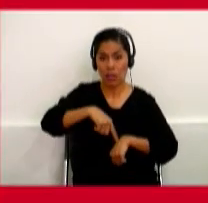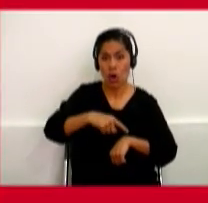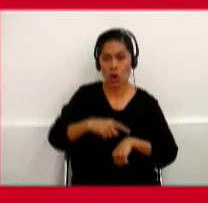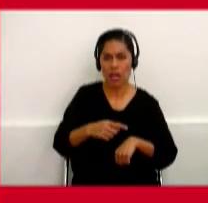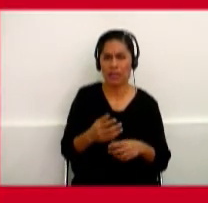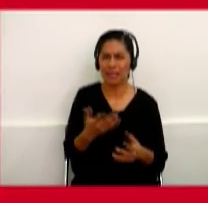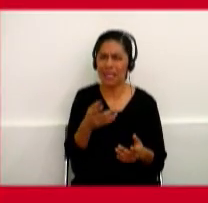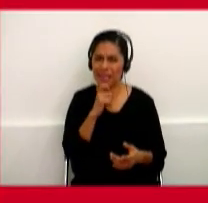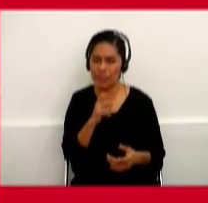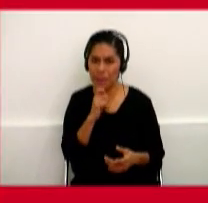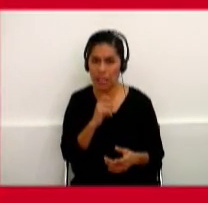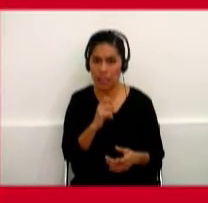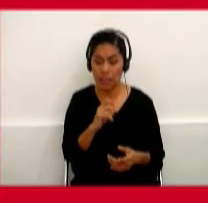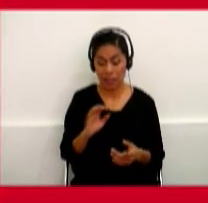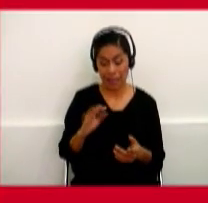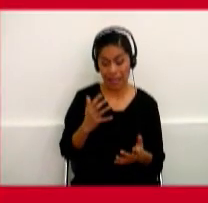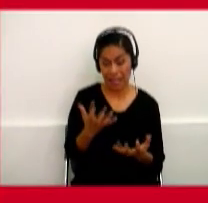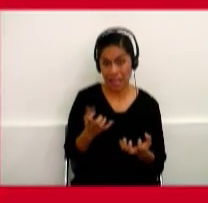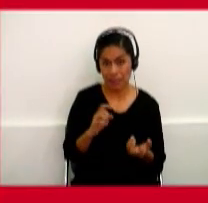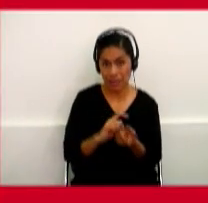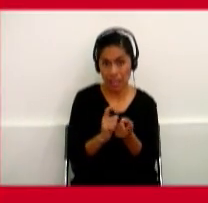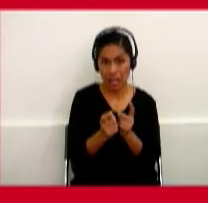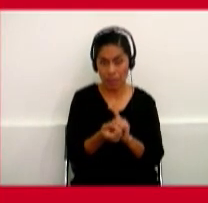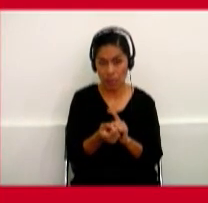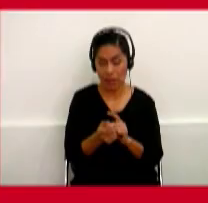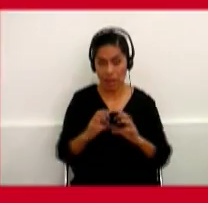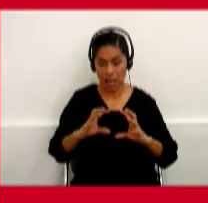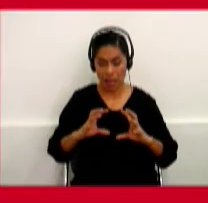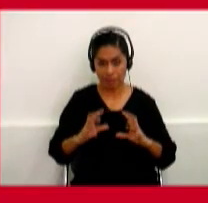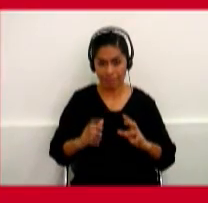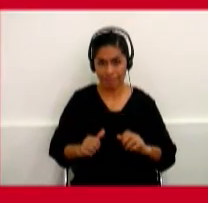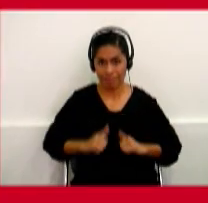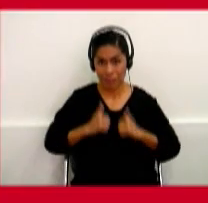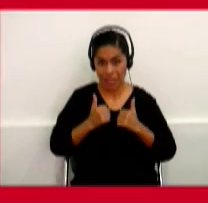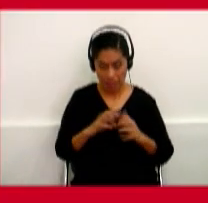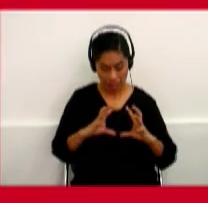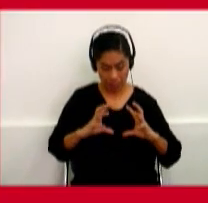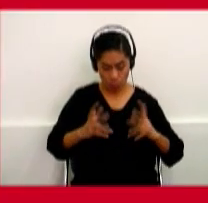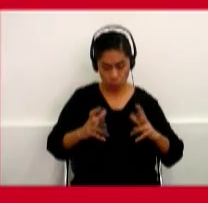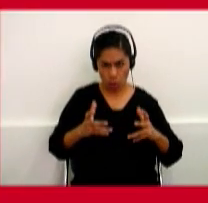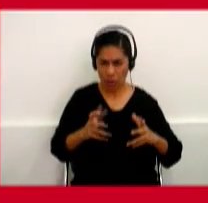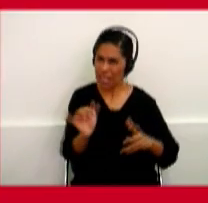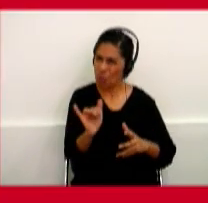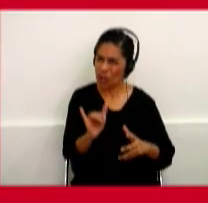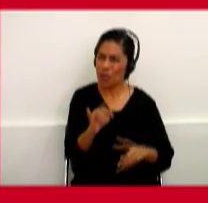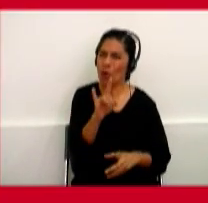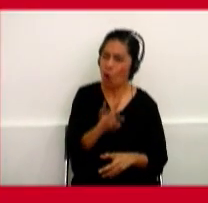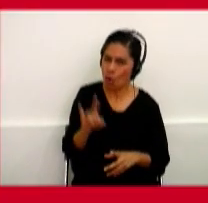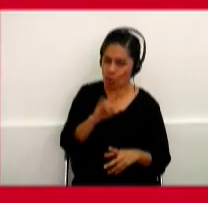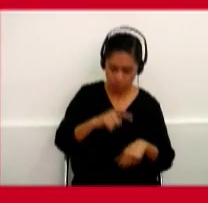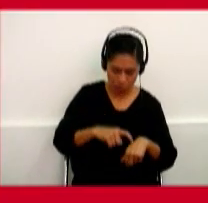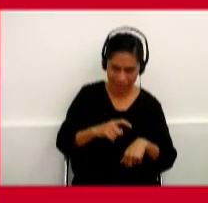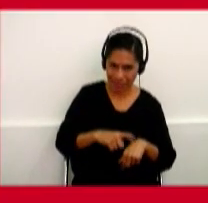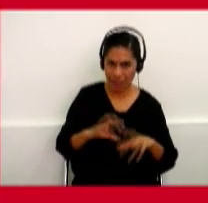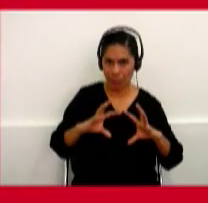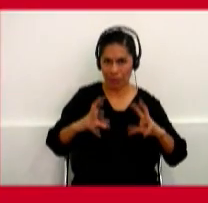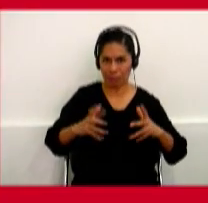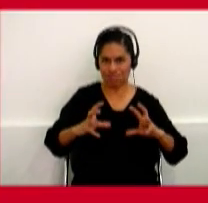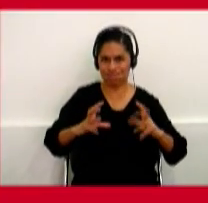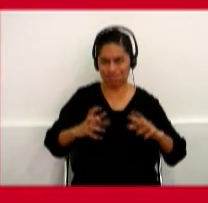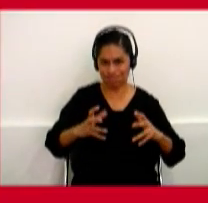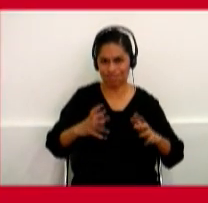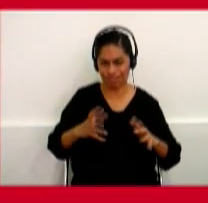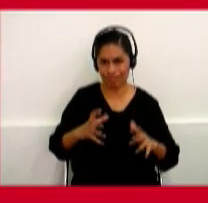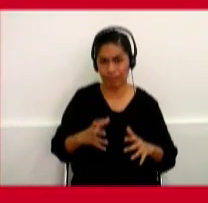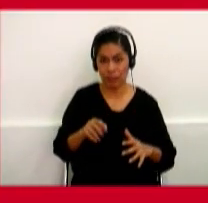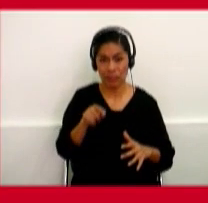cambios a la vida media del motor. Específicamente los motores que fallaban entre el 90% de los